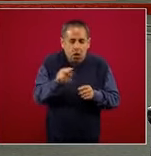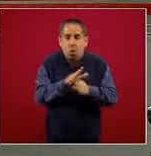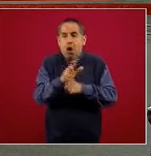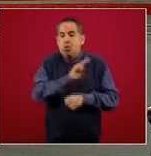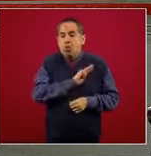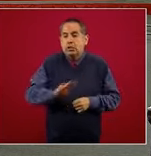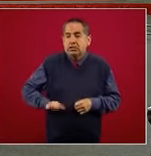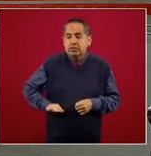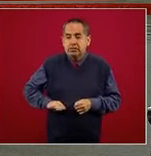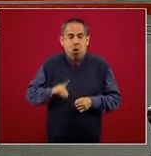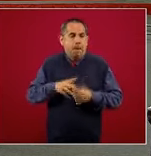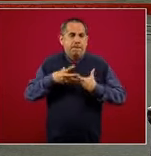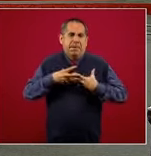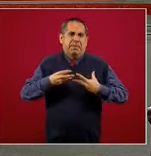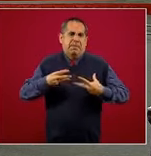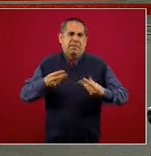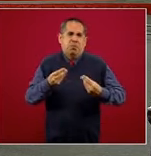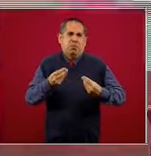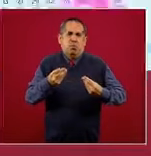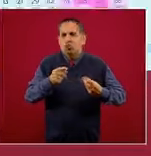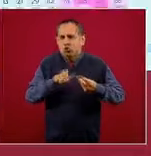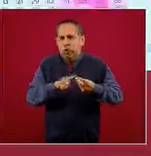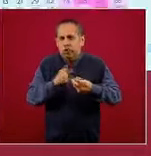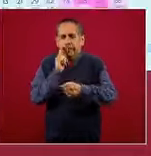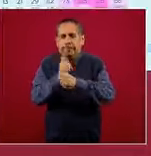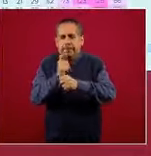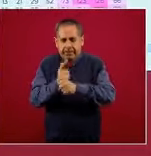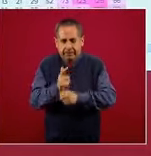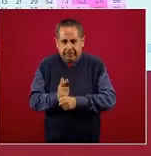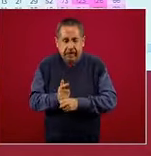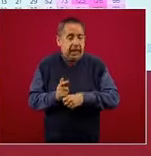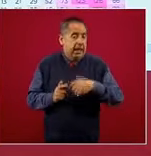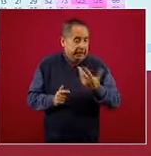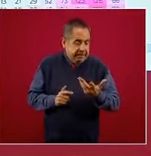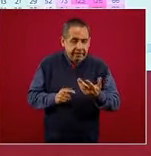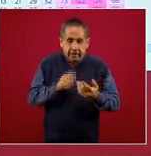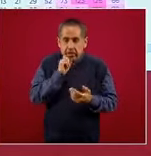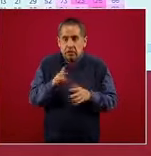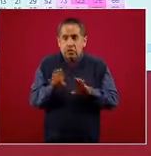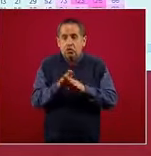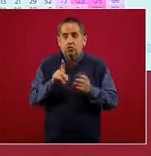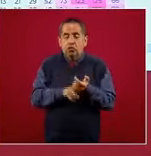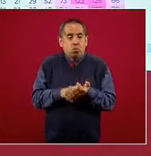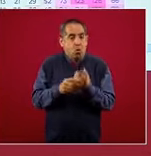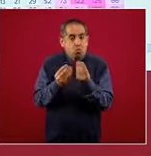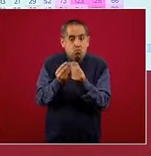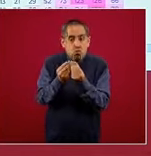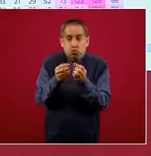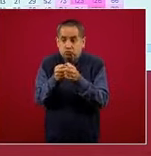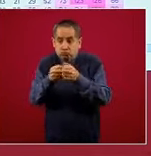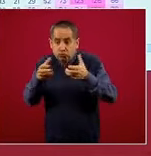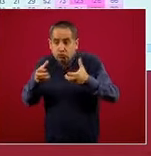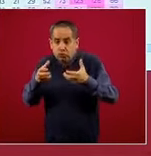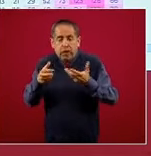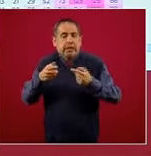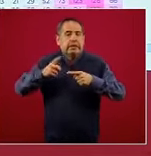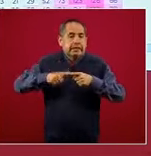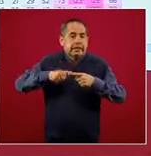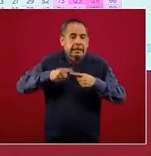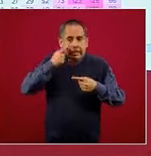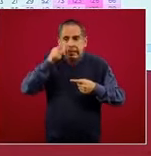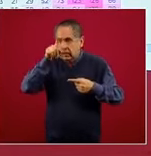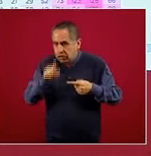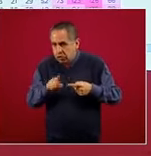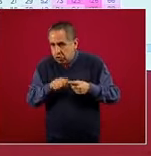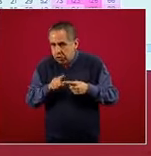han presentado la transmisión más reciente. Pero no solamente la transmisión más reciente, sino con qué intensidad se está llevando a cabo